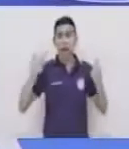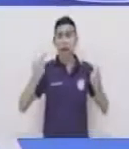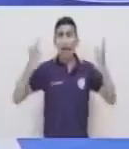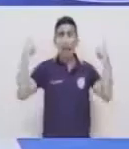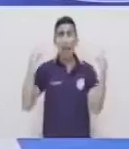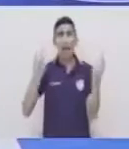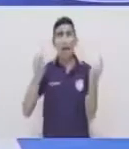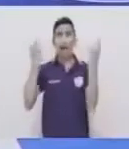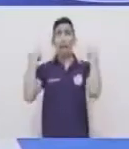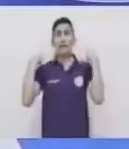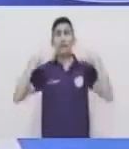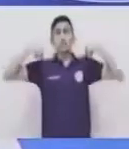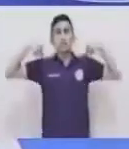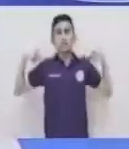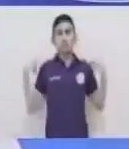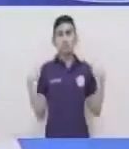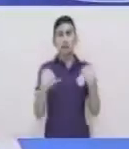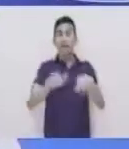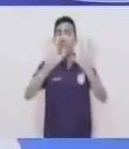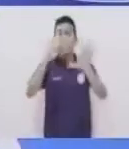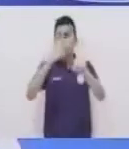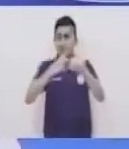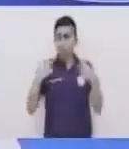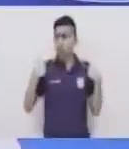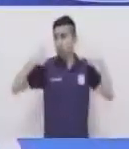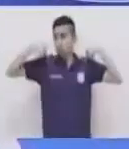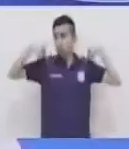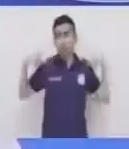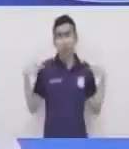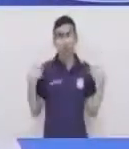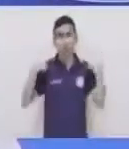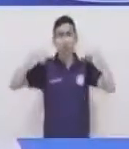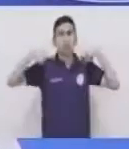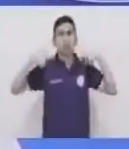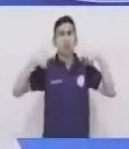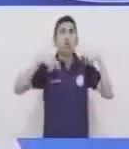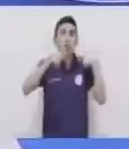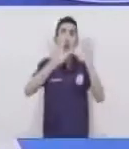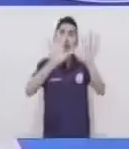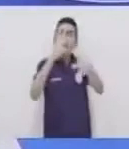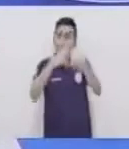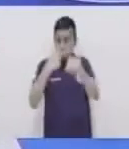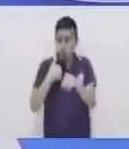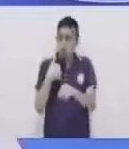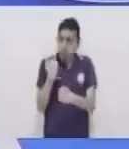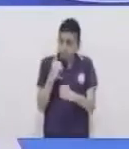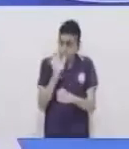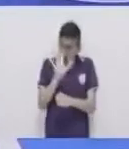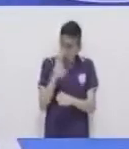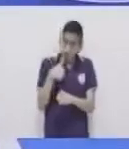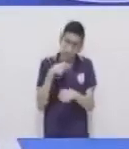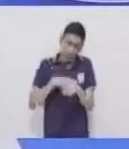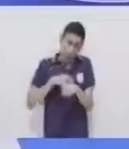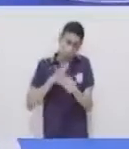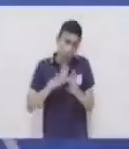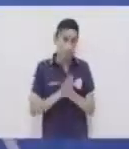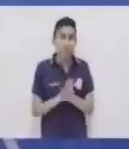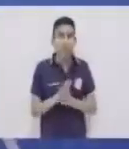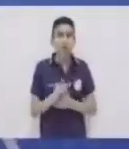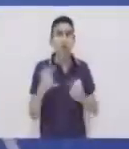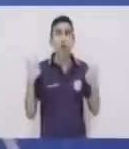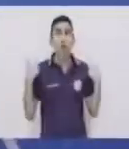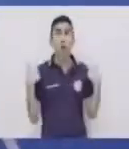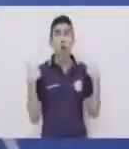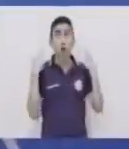atrás. Tú vas a realizar 10 en casa y yo voy a realizar 5 el día de acá. Ahora vamos a subir